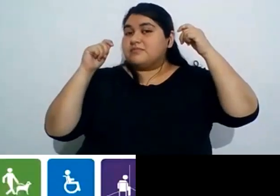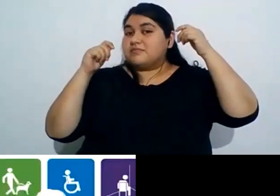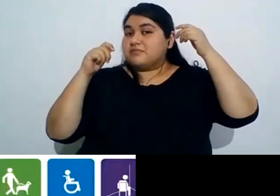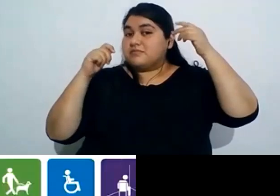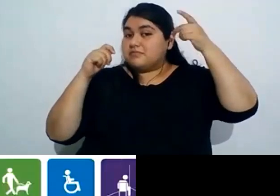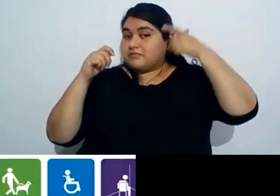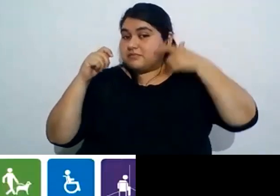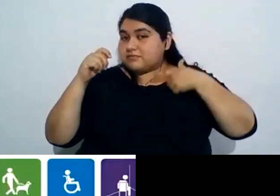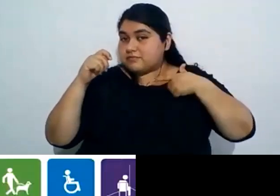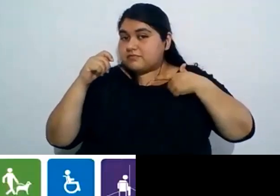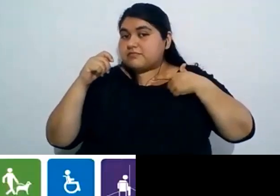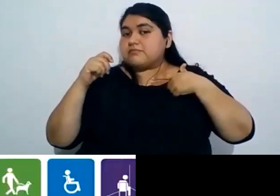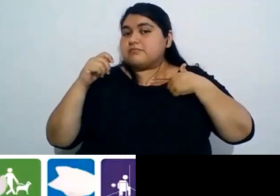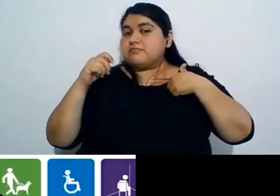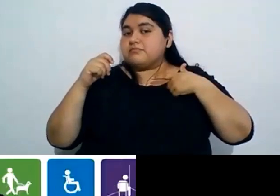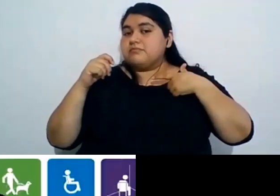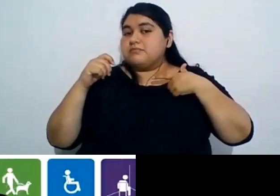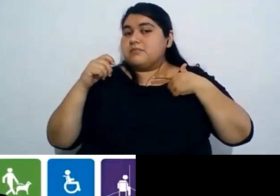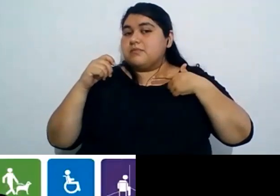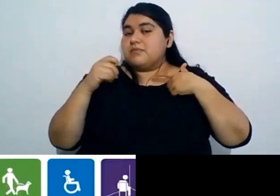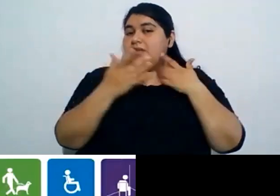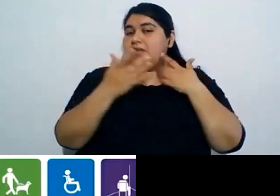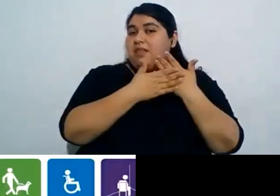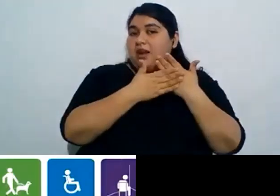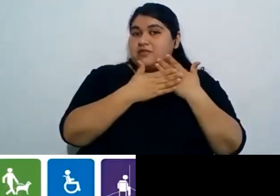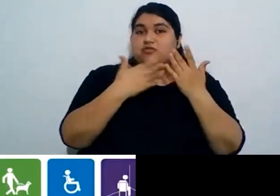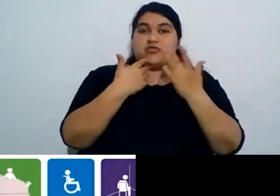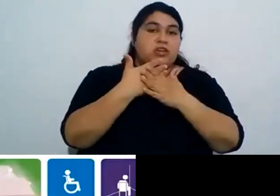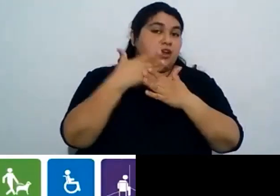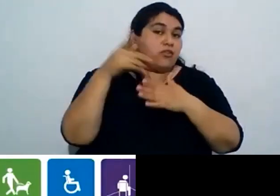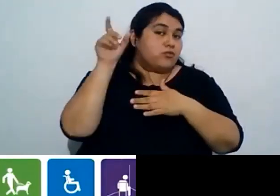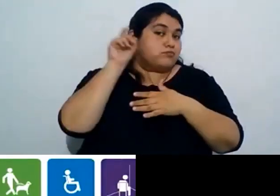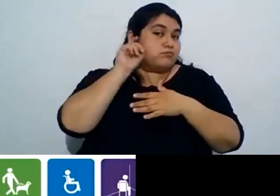Estoy usando del lado derecho y también del lado izquierdo.